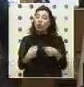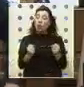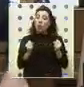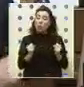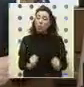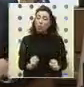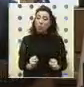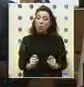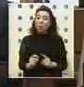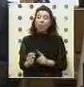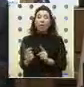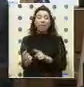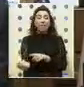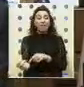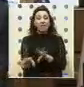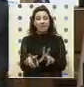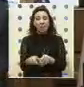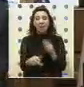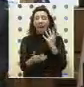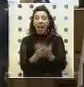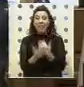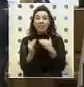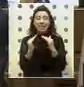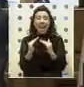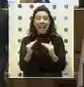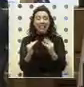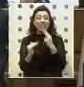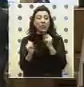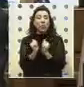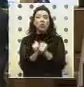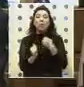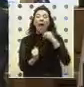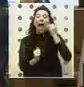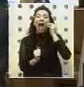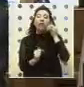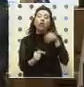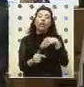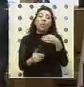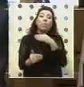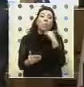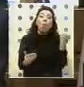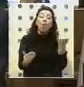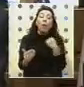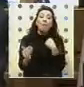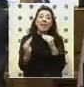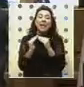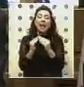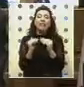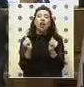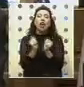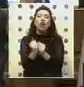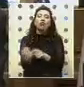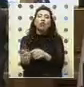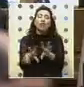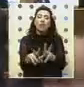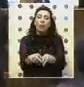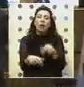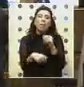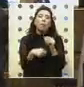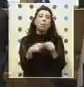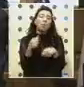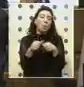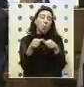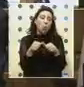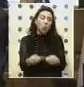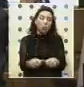también a nivel familiar de tener en mi casa a mis abuelos, de que ellos murieran en mi casa, que estuvieran con su familia durante mucho